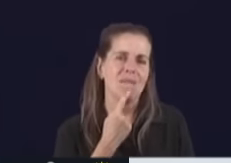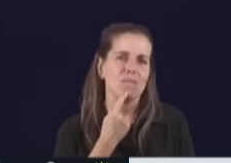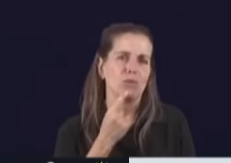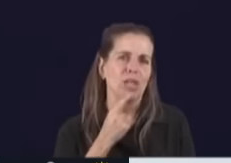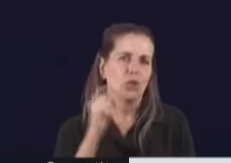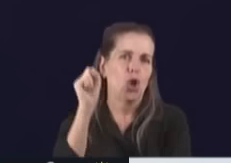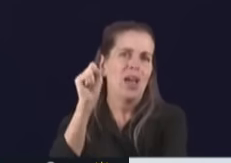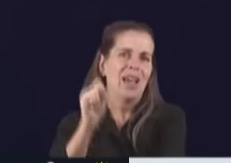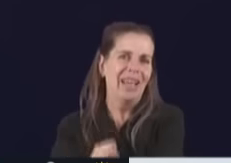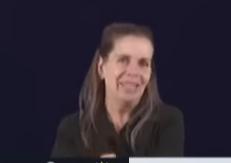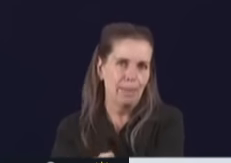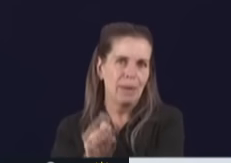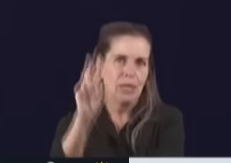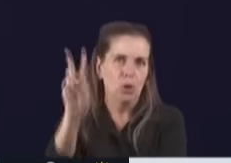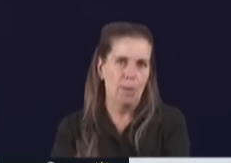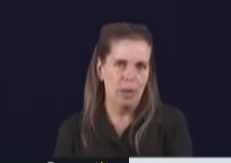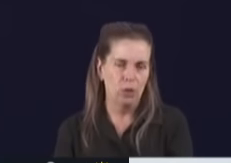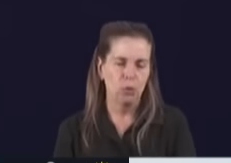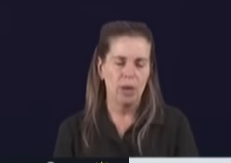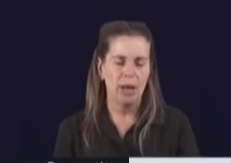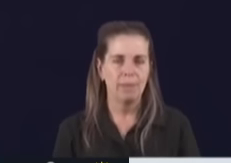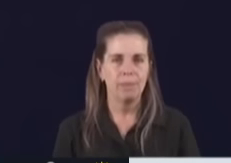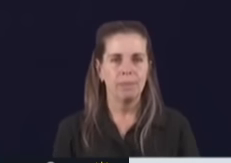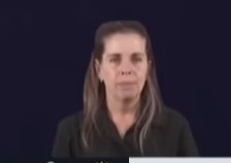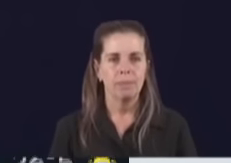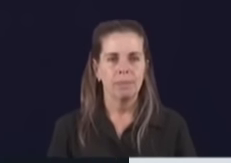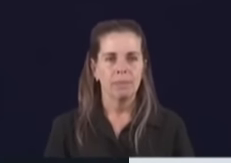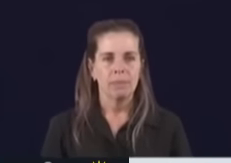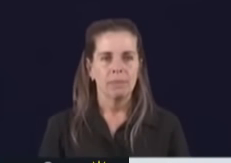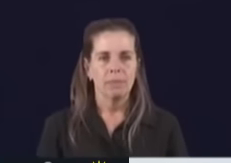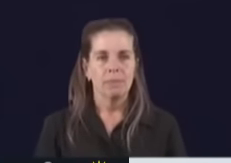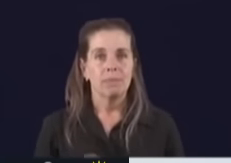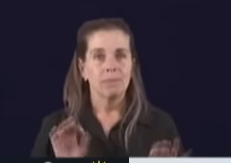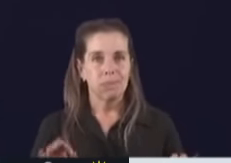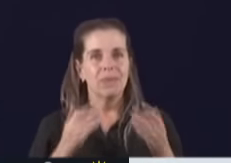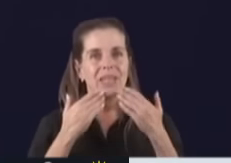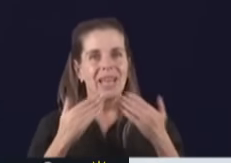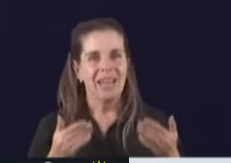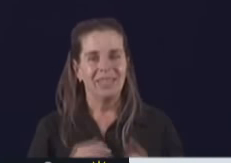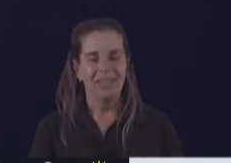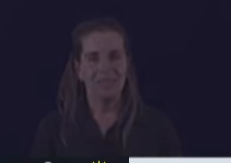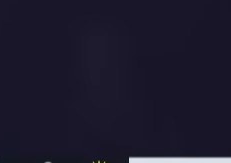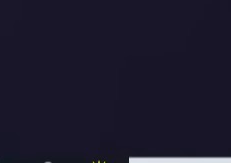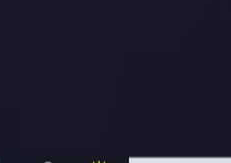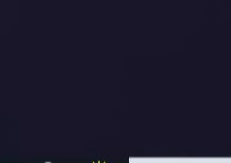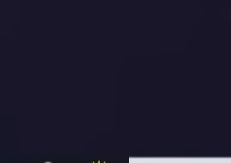de la gente que está allá pasando una situación horrorosa. ¿Listo? Gracias.